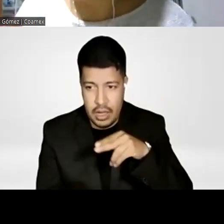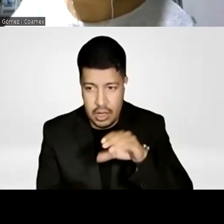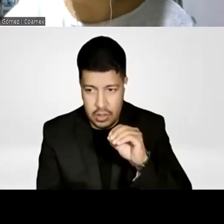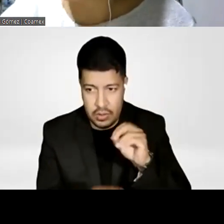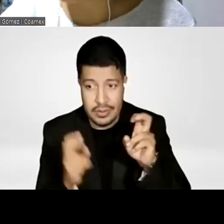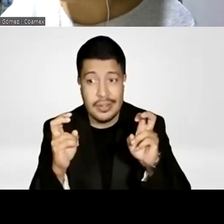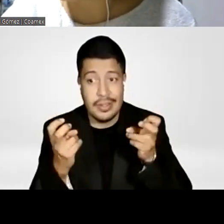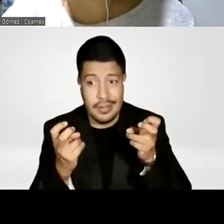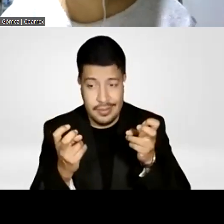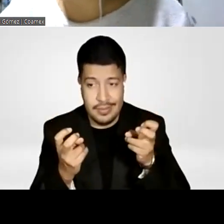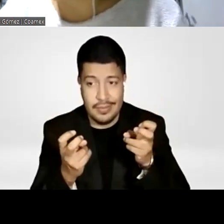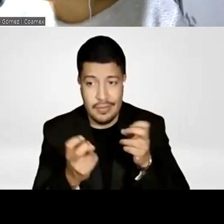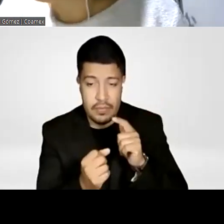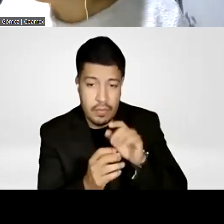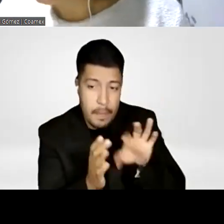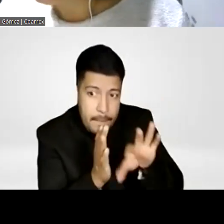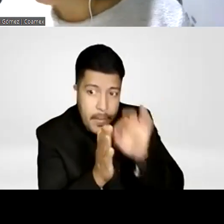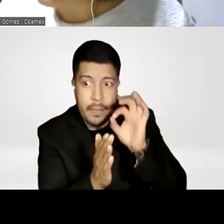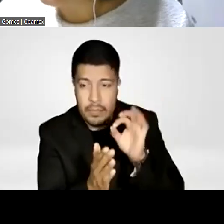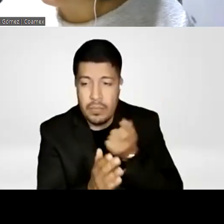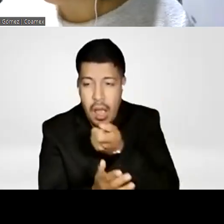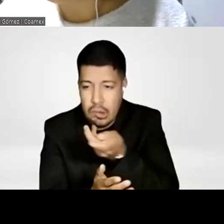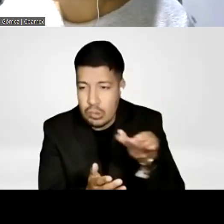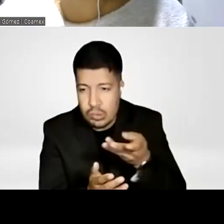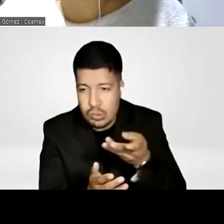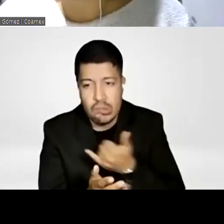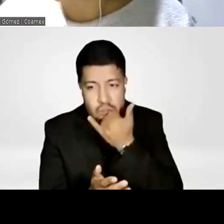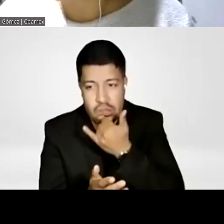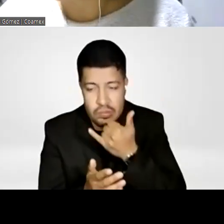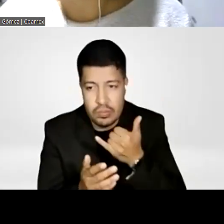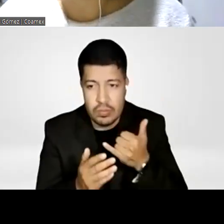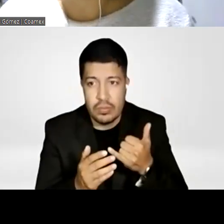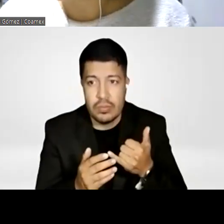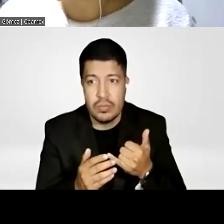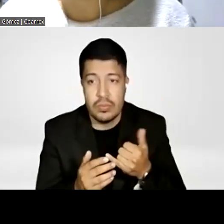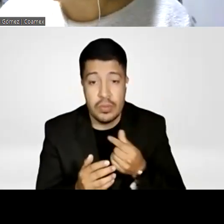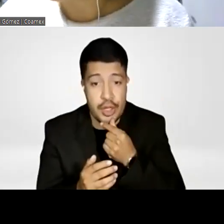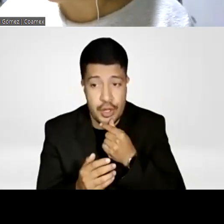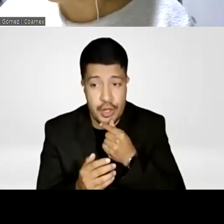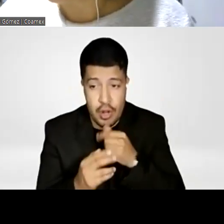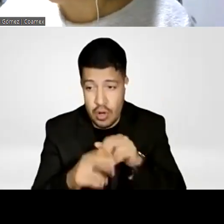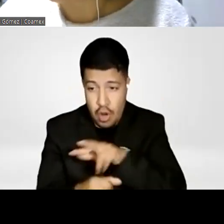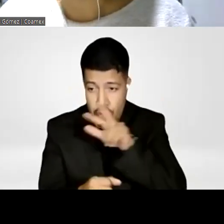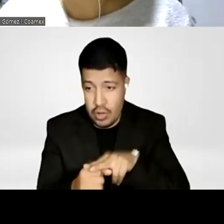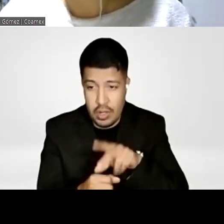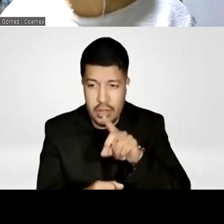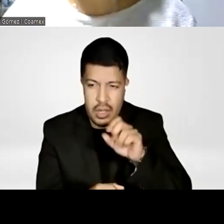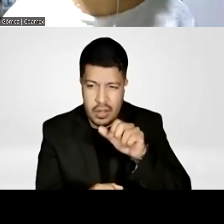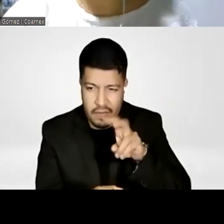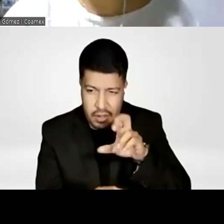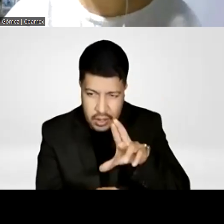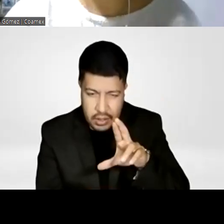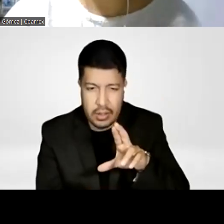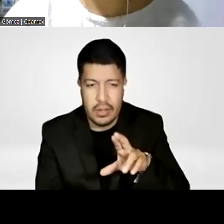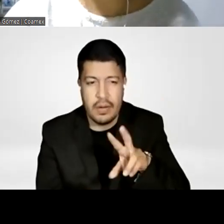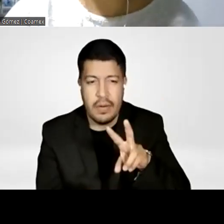la identificación de algunos signos. Pregunta, ¿las escalas de desarrollo normal del niño como Denver y Van Edela pueden